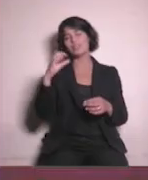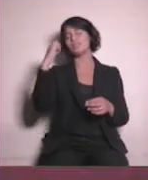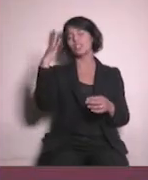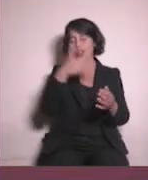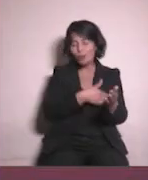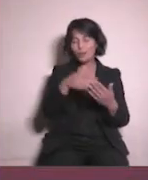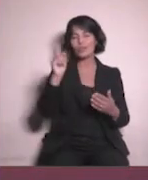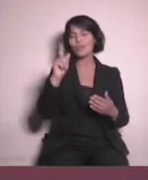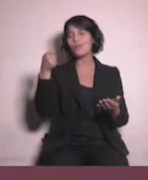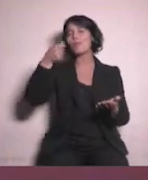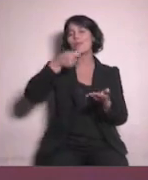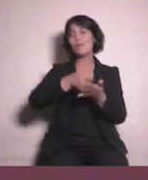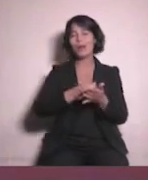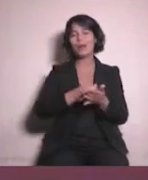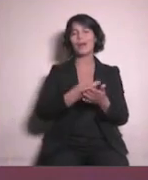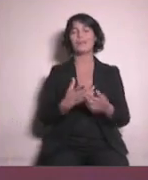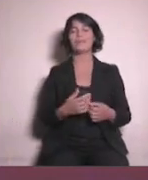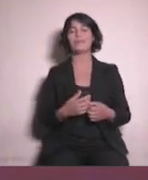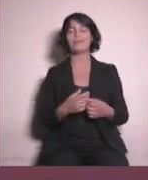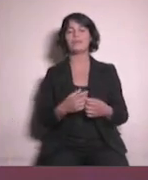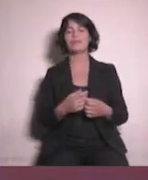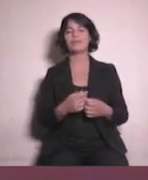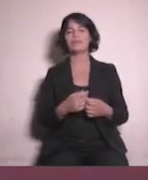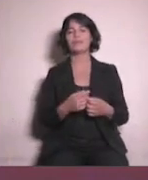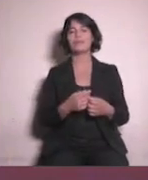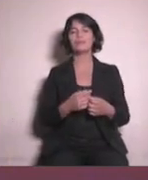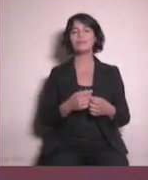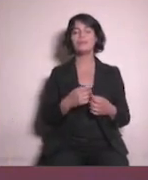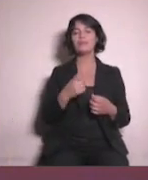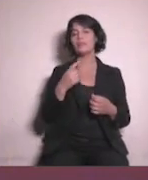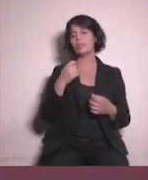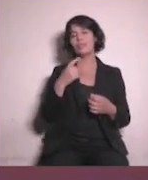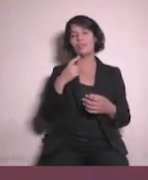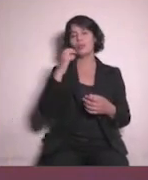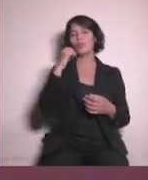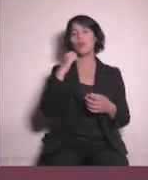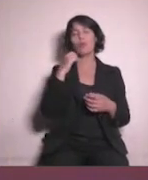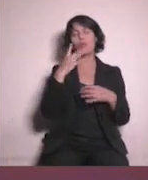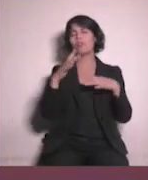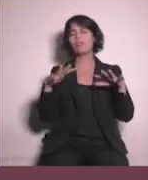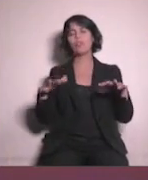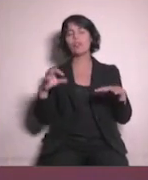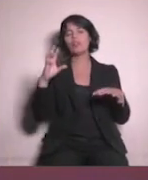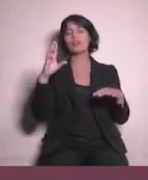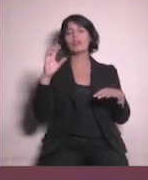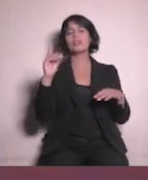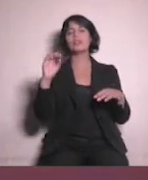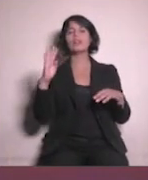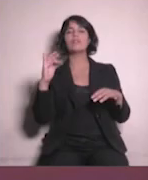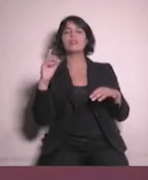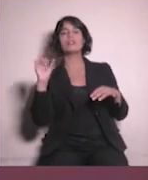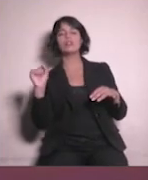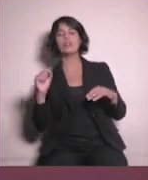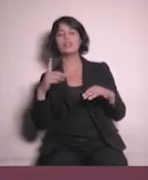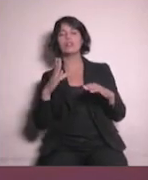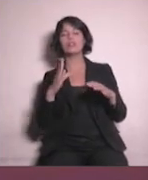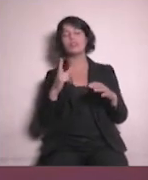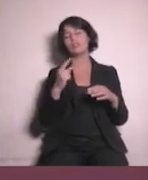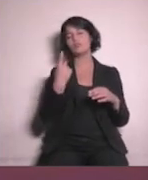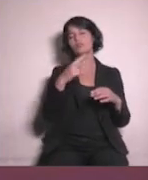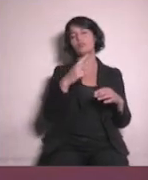rentabilidad de cualquier rentabilidad sobre un capital de cero es